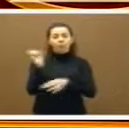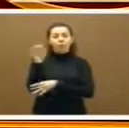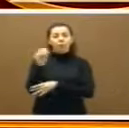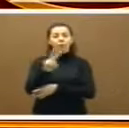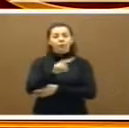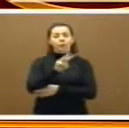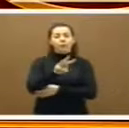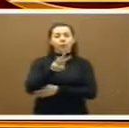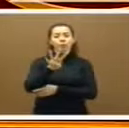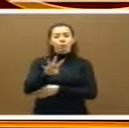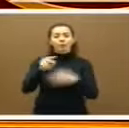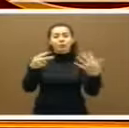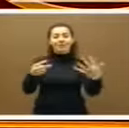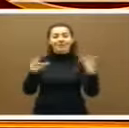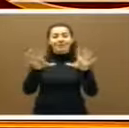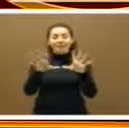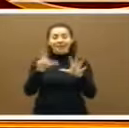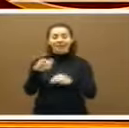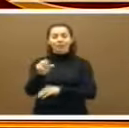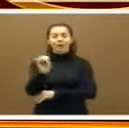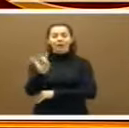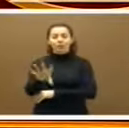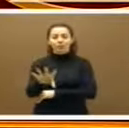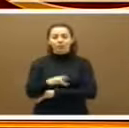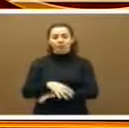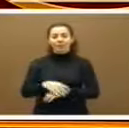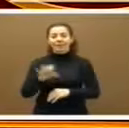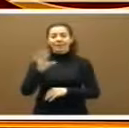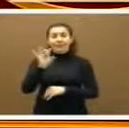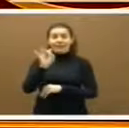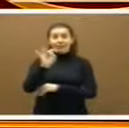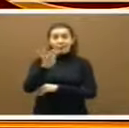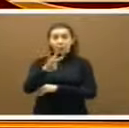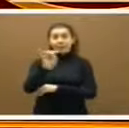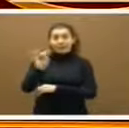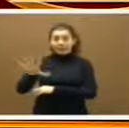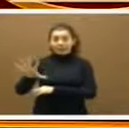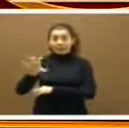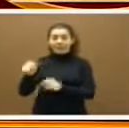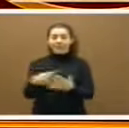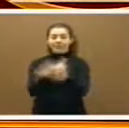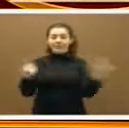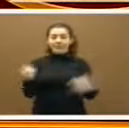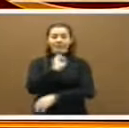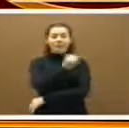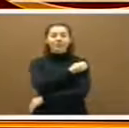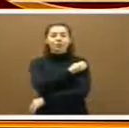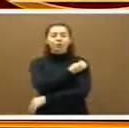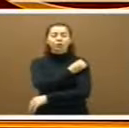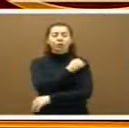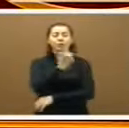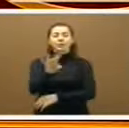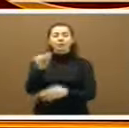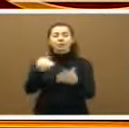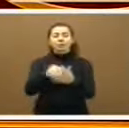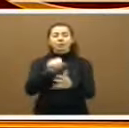Dos, tres, cuatro, siete, diez y catorce, quince y dieciséis, con número de registro de entrada 15